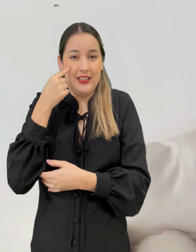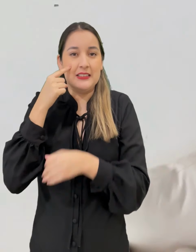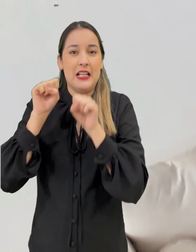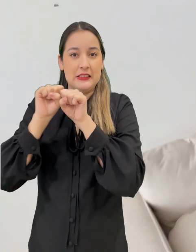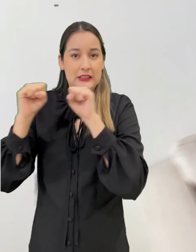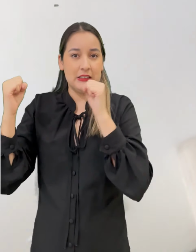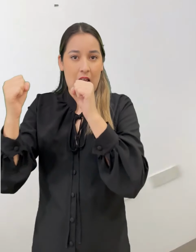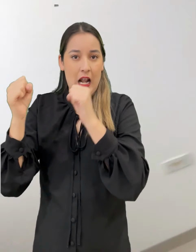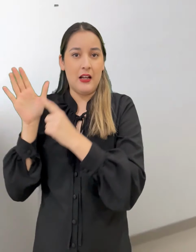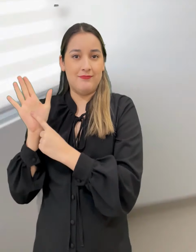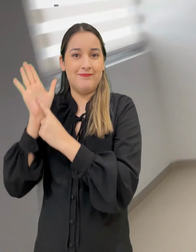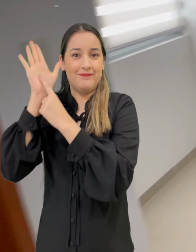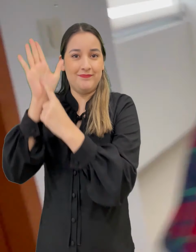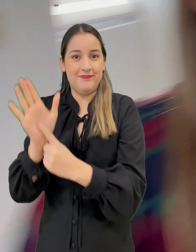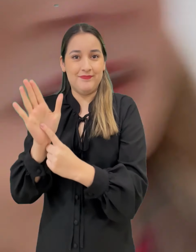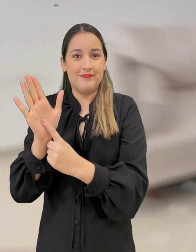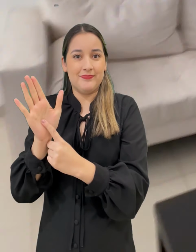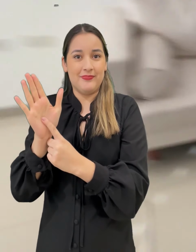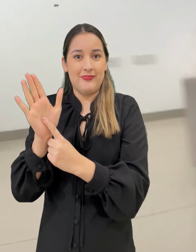sala